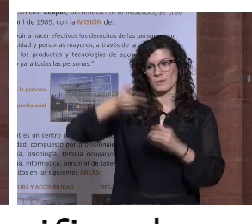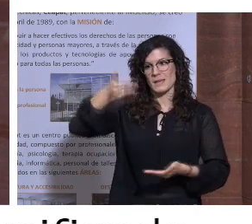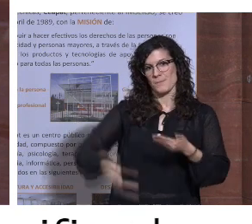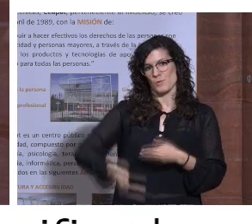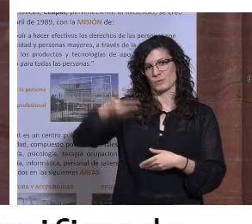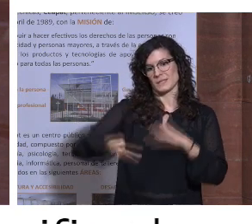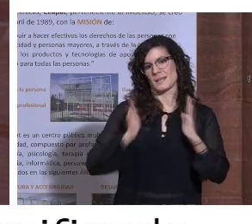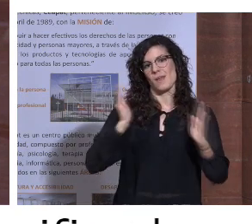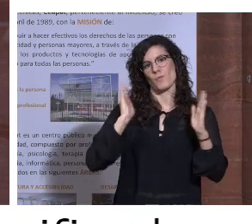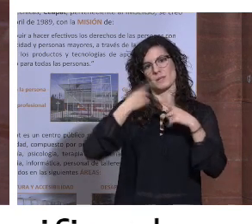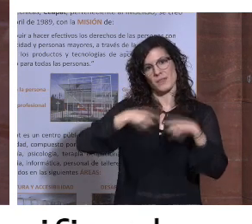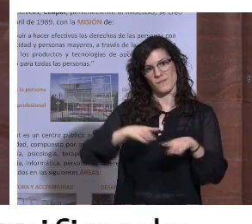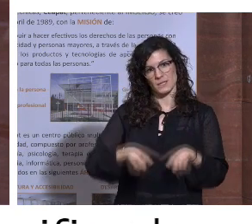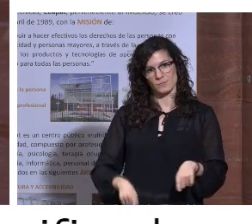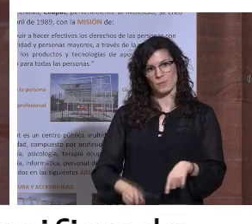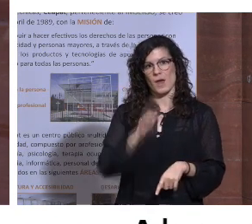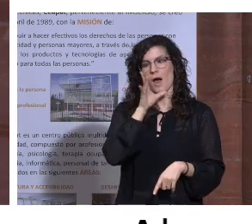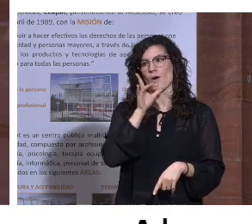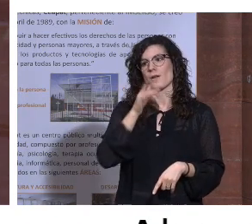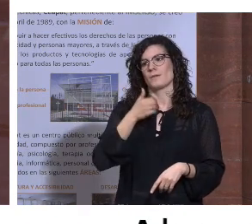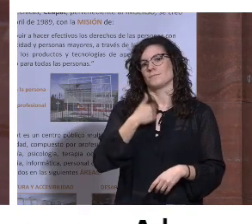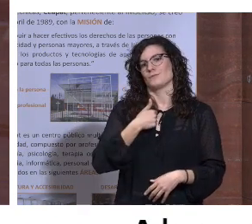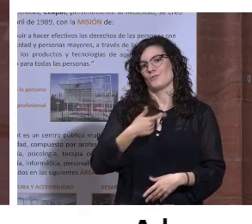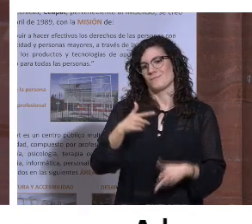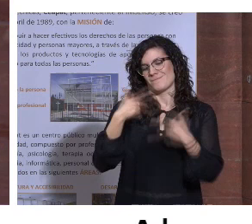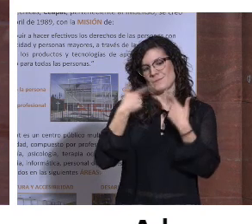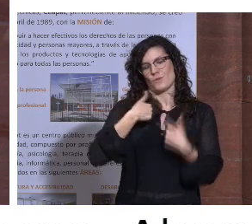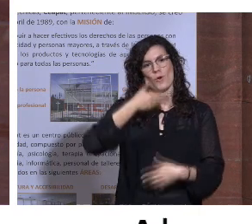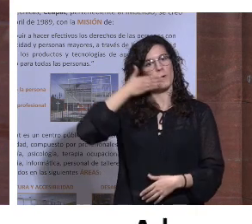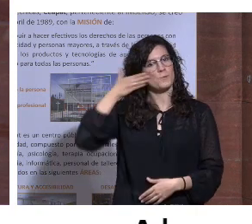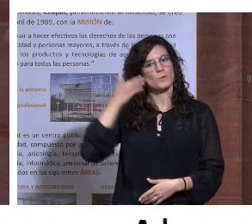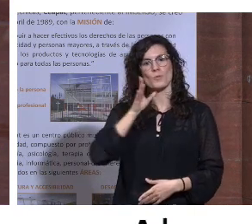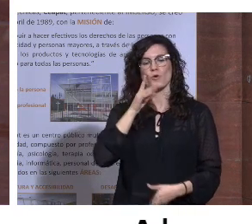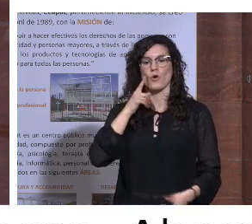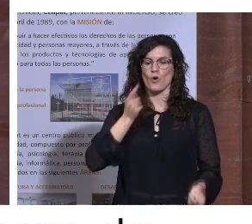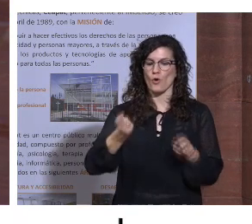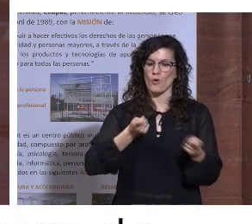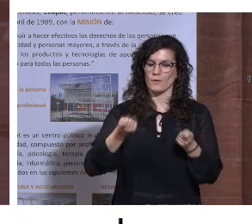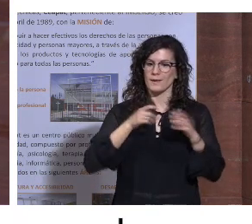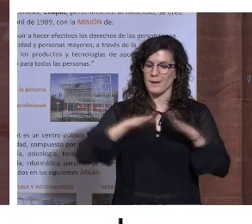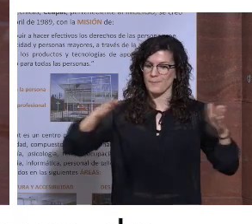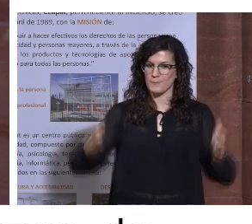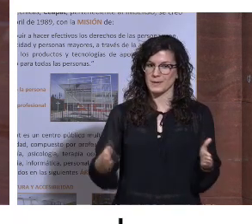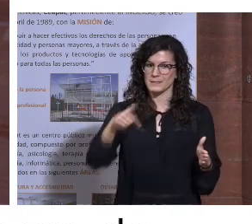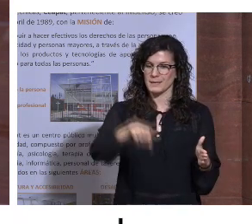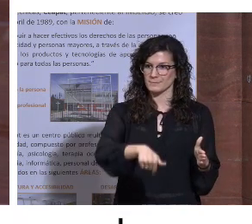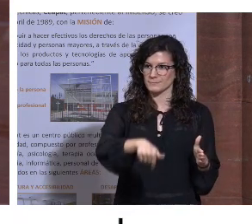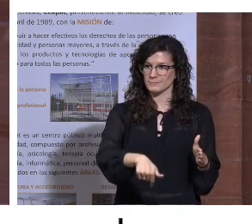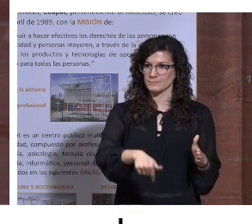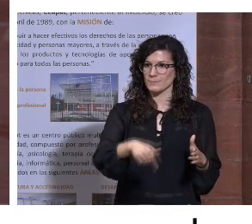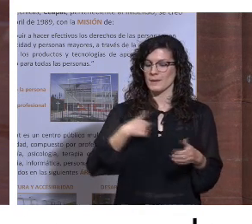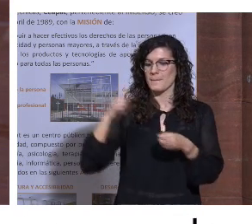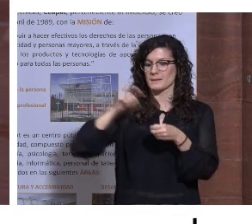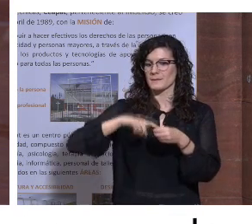épocas. Ahora bien, dejadme que me enorgullezca de coordinar por vez primera una mesa en la que